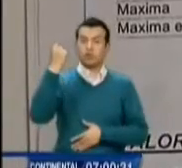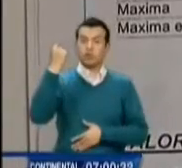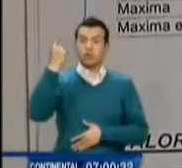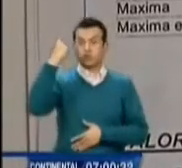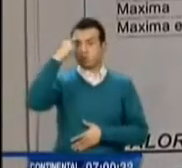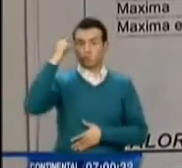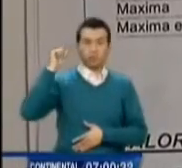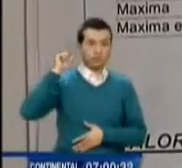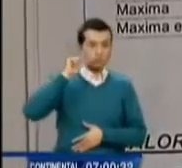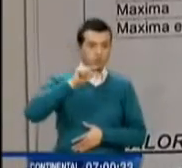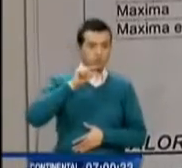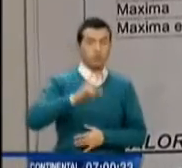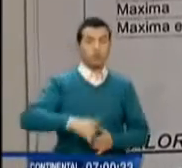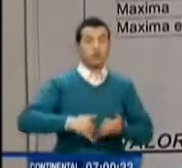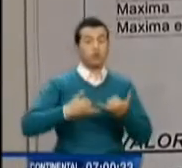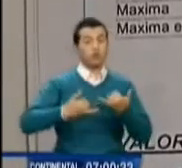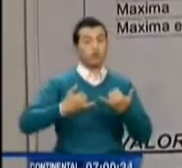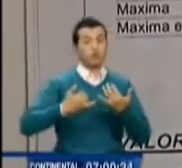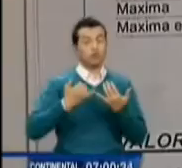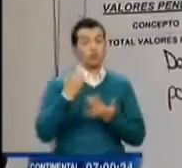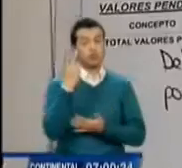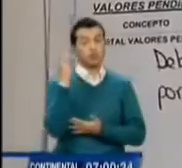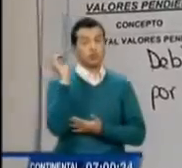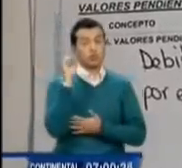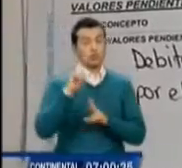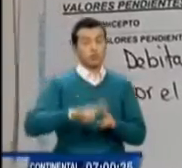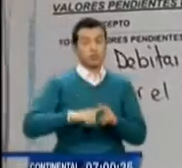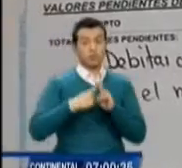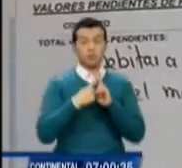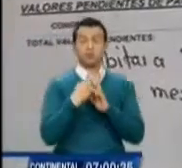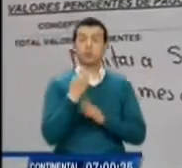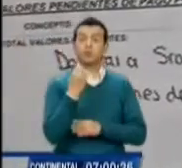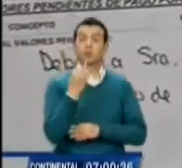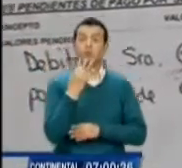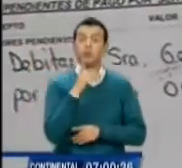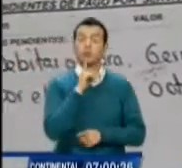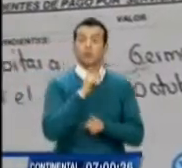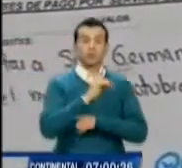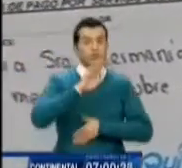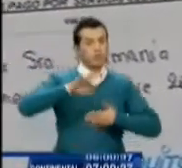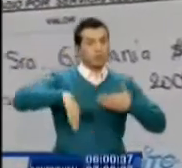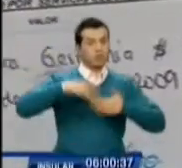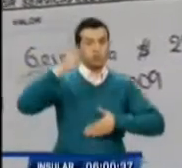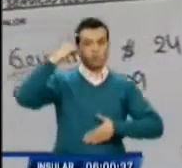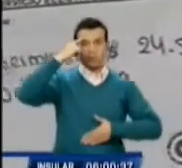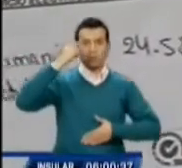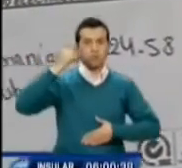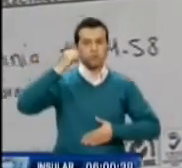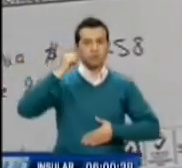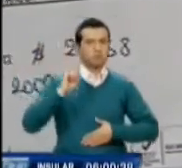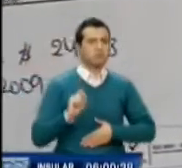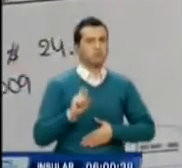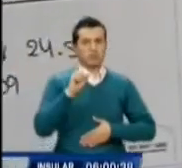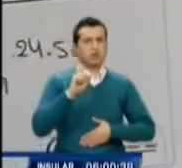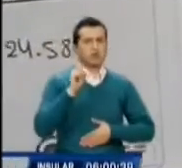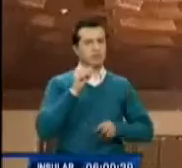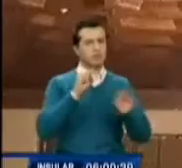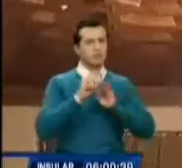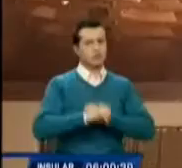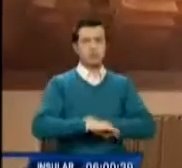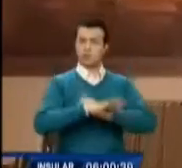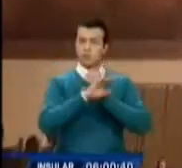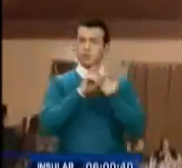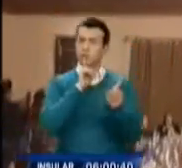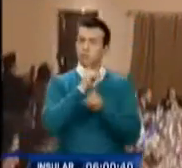con el decreto que entró en vigencia este 12 de octubre, los costos de valores solventados por el Estado deberán ser mucho más claros.